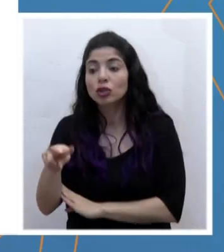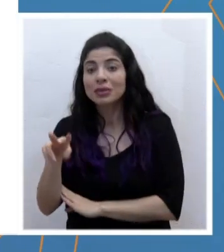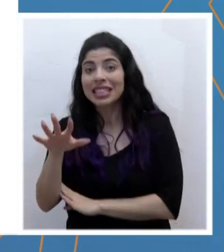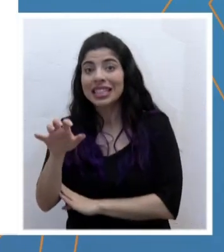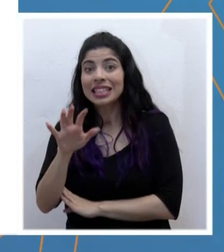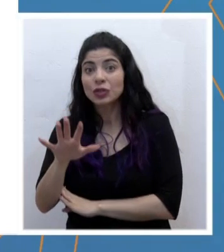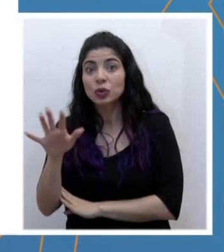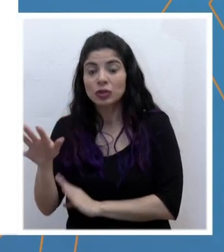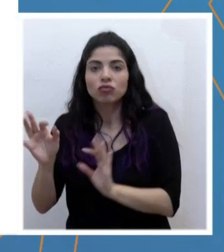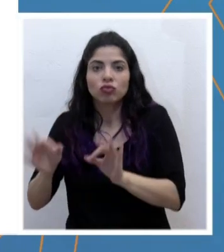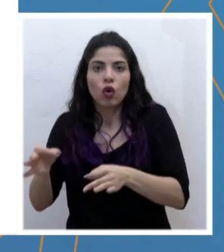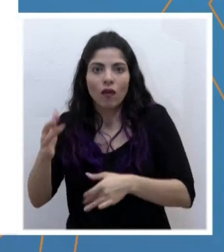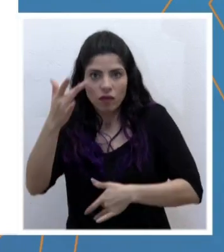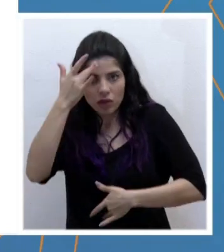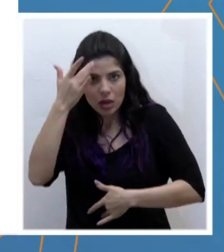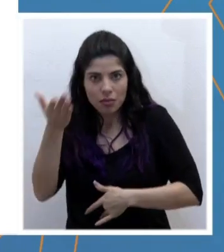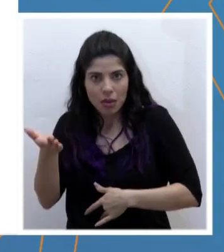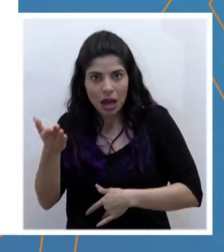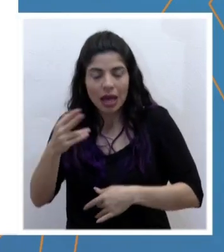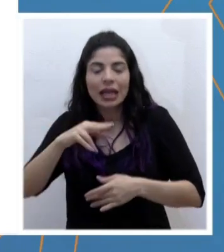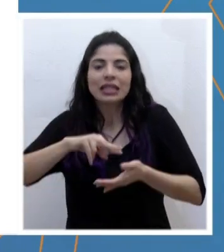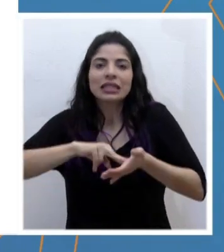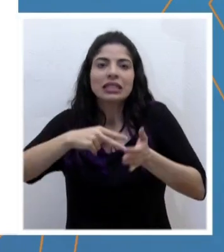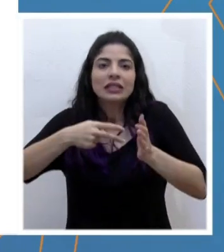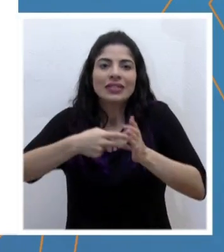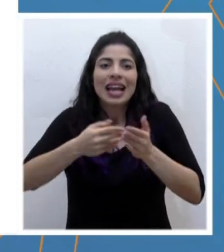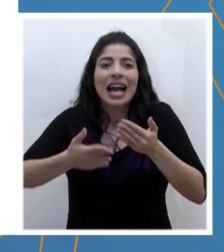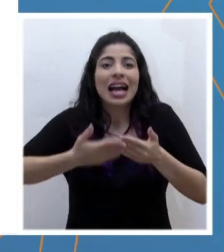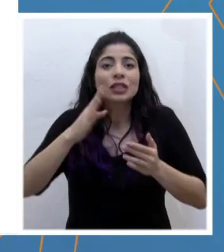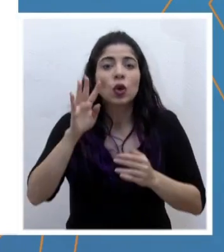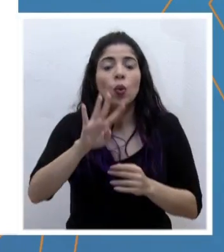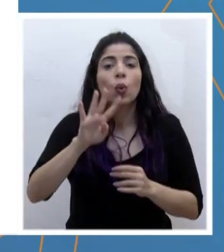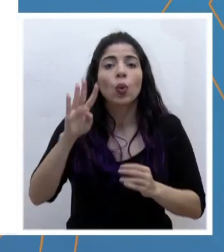2.555 fueron confirmadas, lo cual requirió cerca de